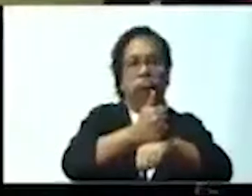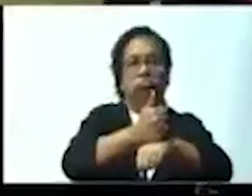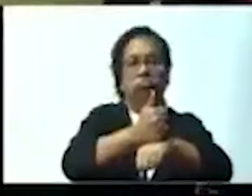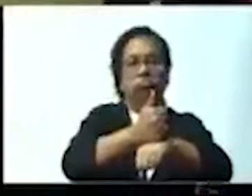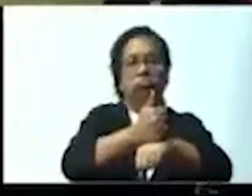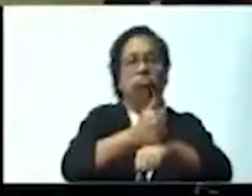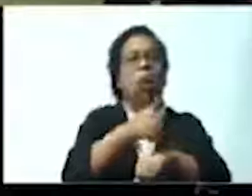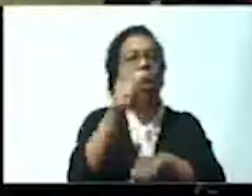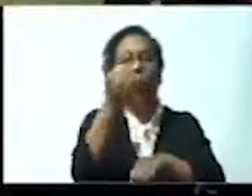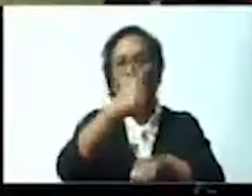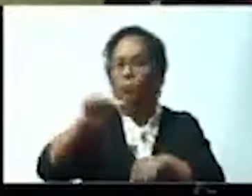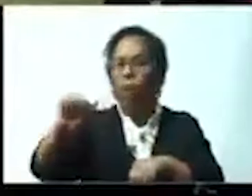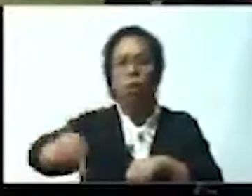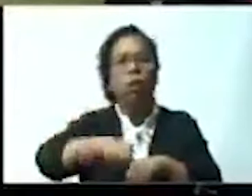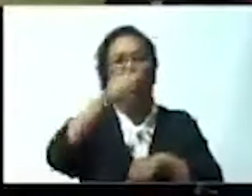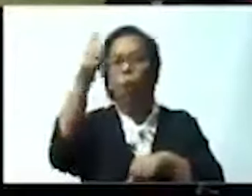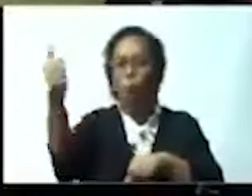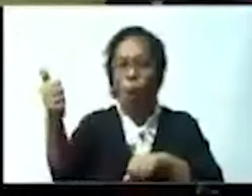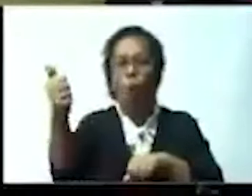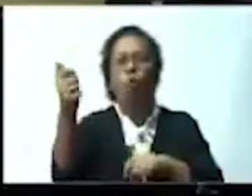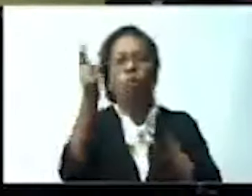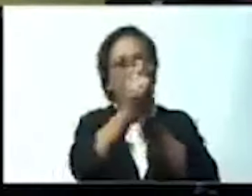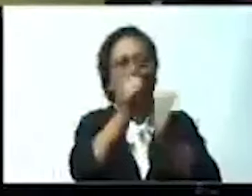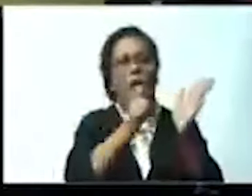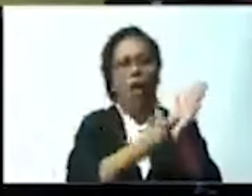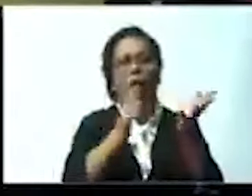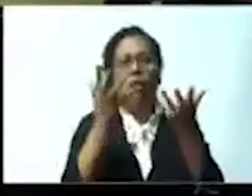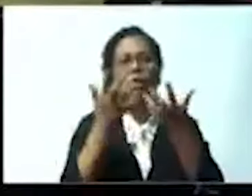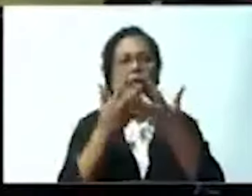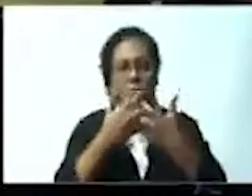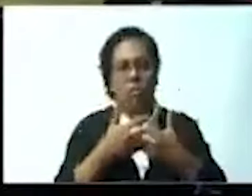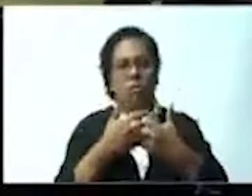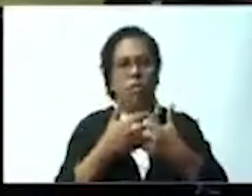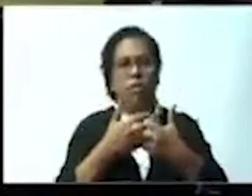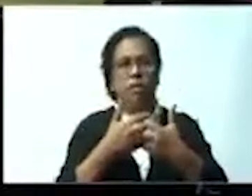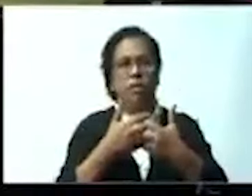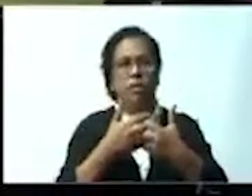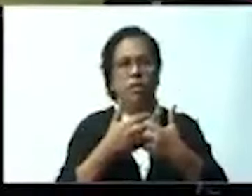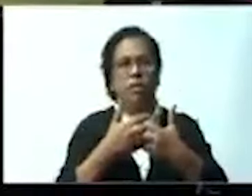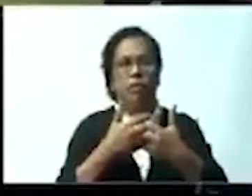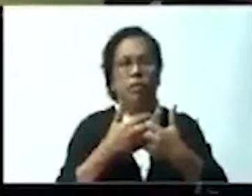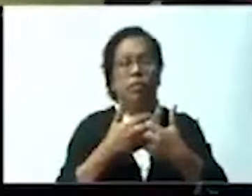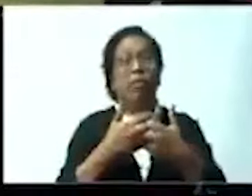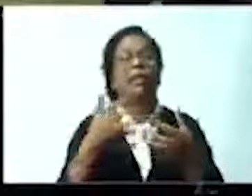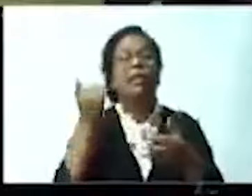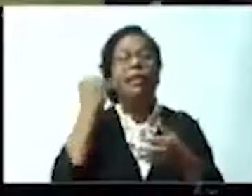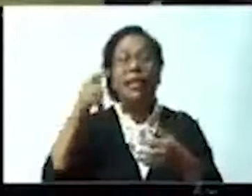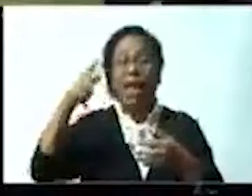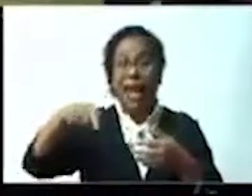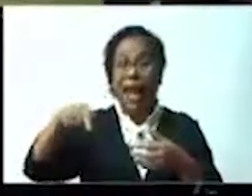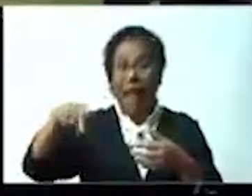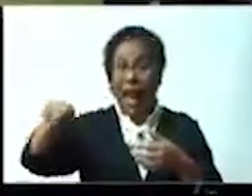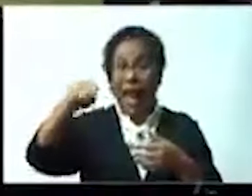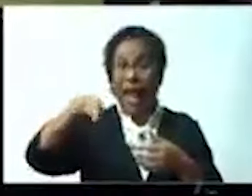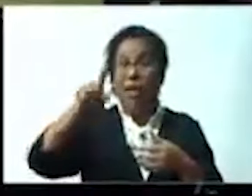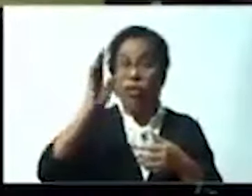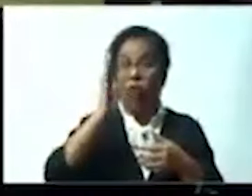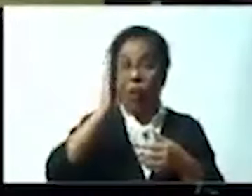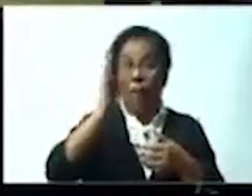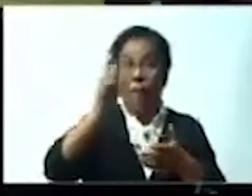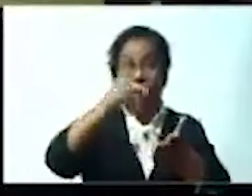persona física o jurídica a cualquier título que debería pagar dicha sociedad, tasas, derechos,